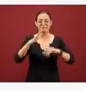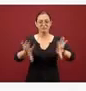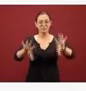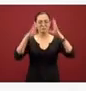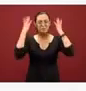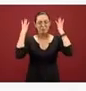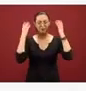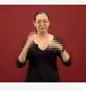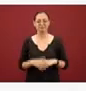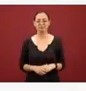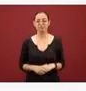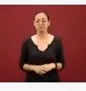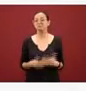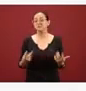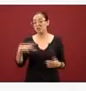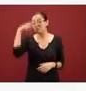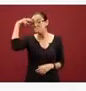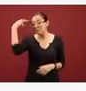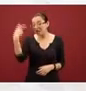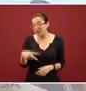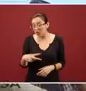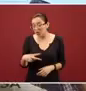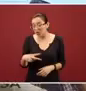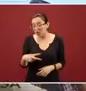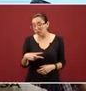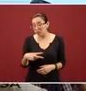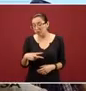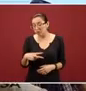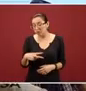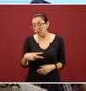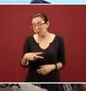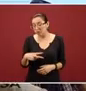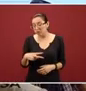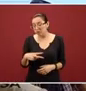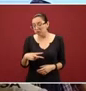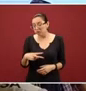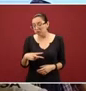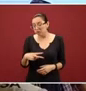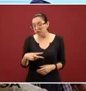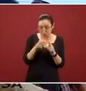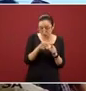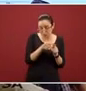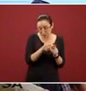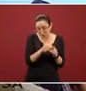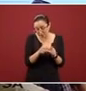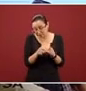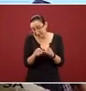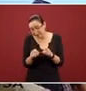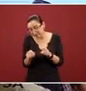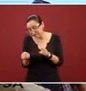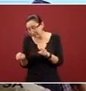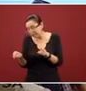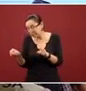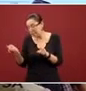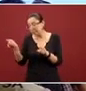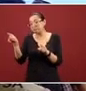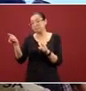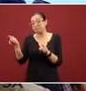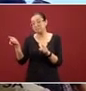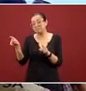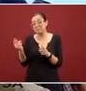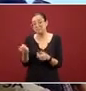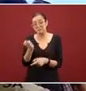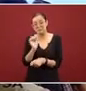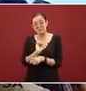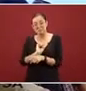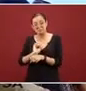rápidamente. Aquí está donde México empezó, concretamente aquí México el primer caso, cuando Italia ya estaba empezando a tener la